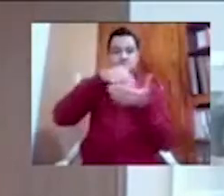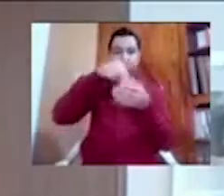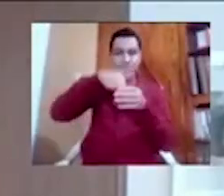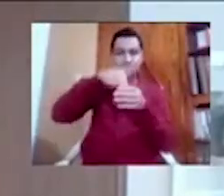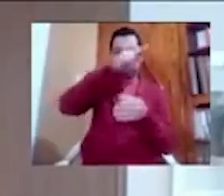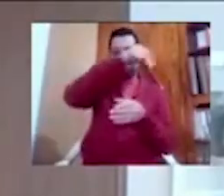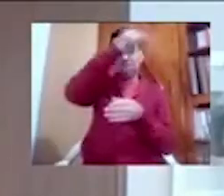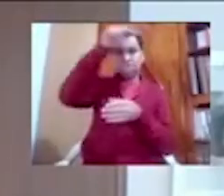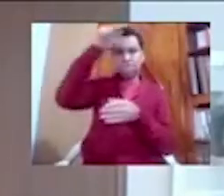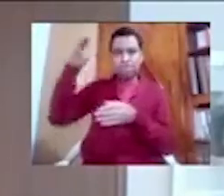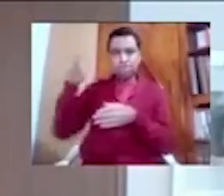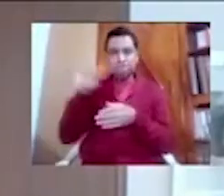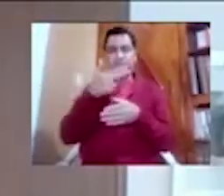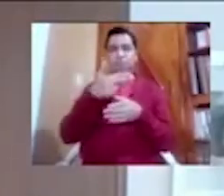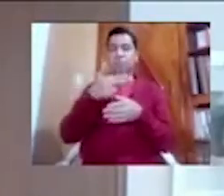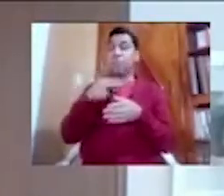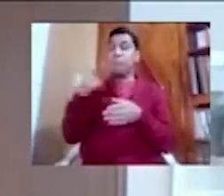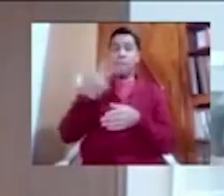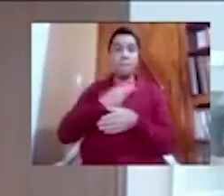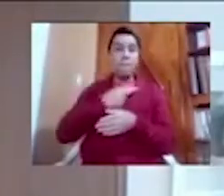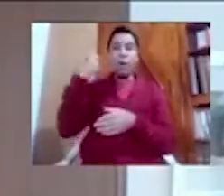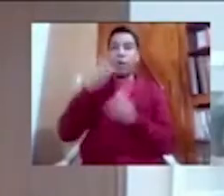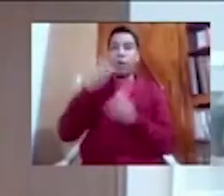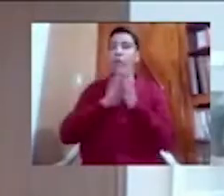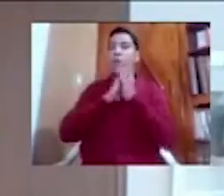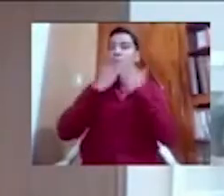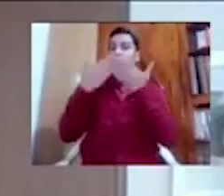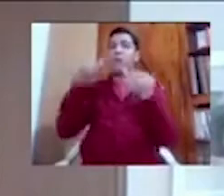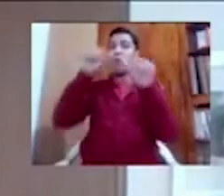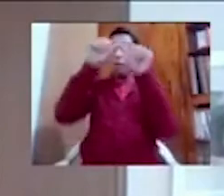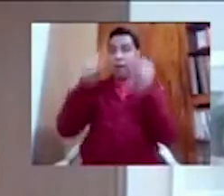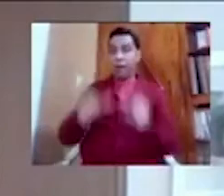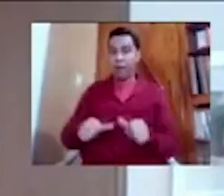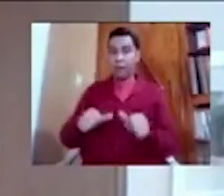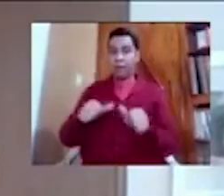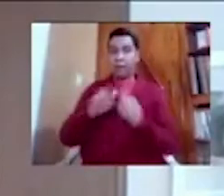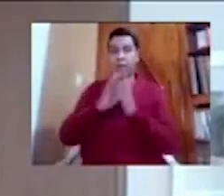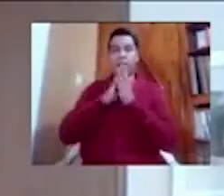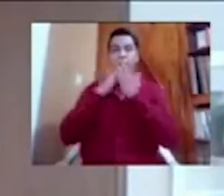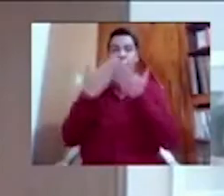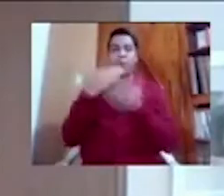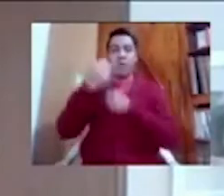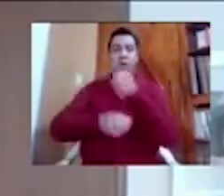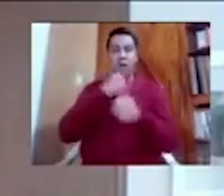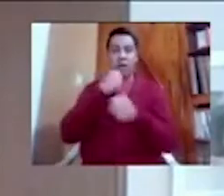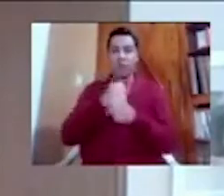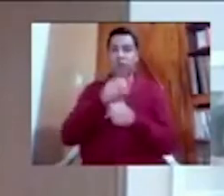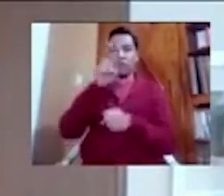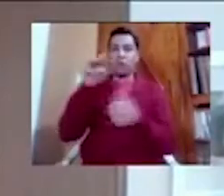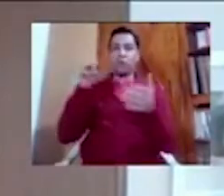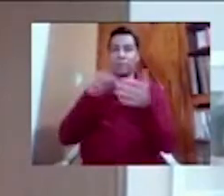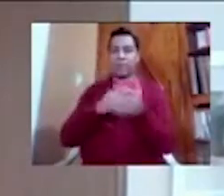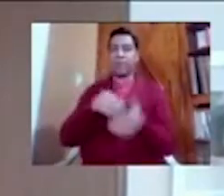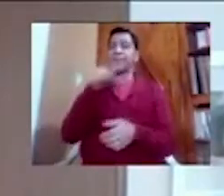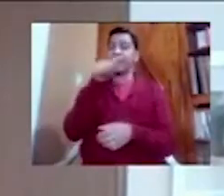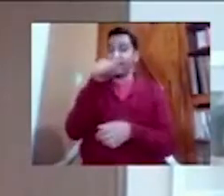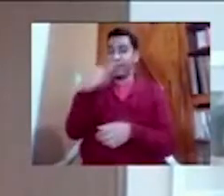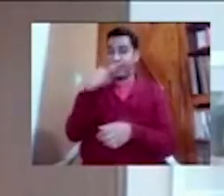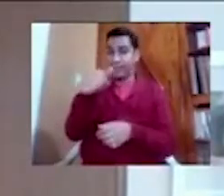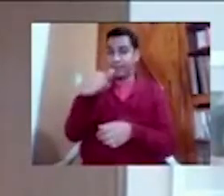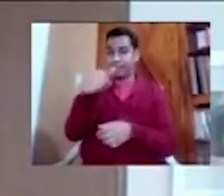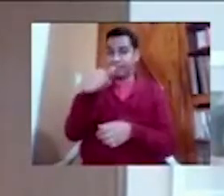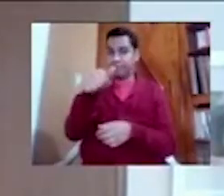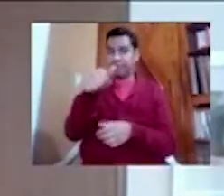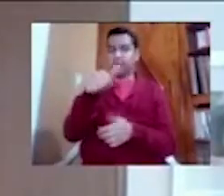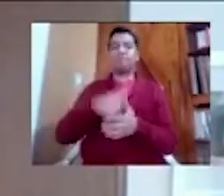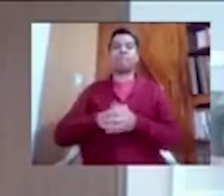mejor libro de arte en 2016 y el poder del coleccionismo de arte con Álvaro Carrillo Gil en